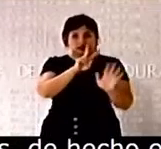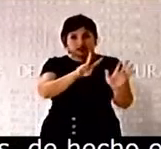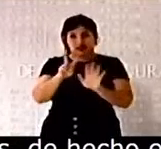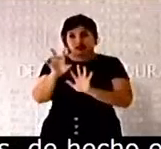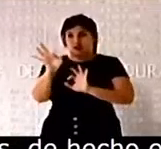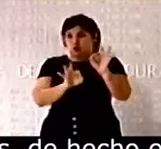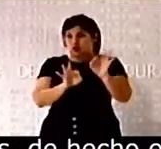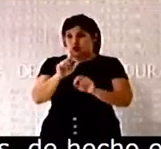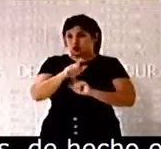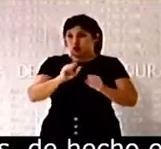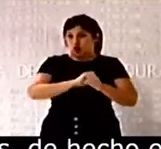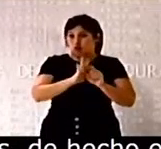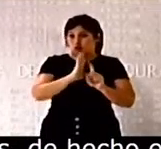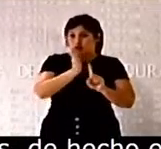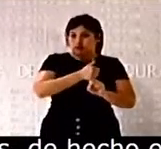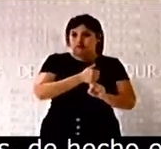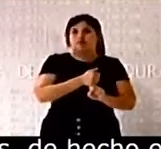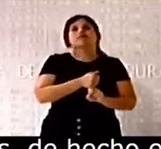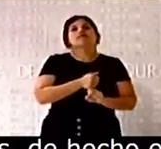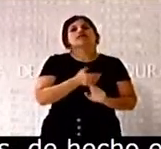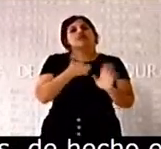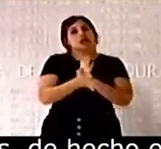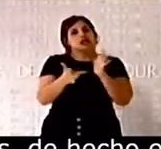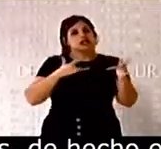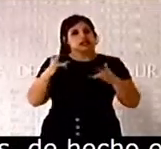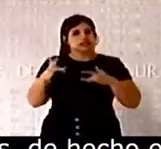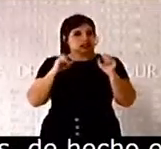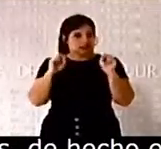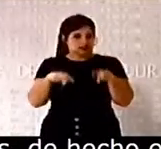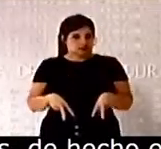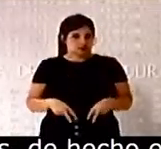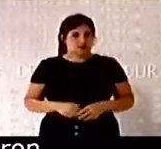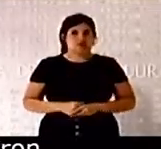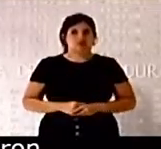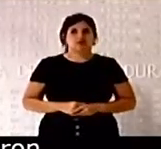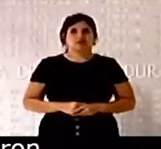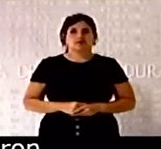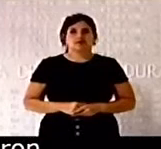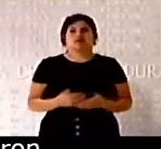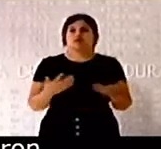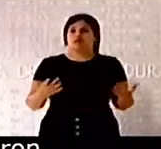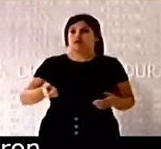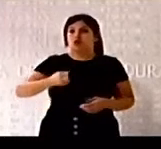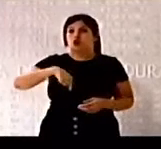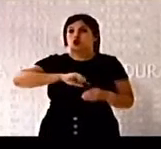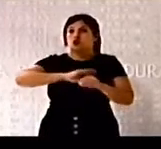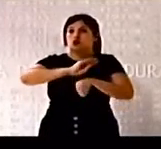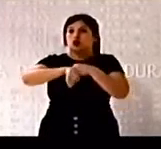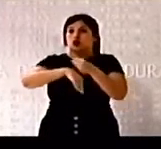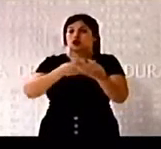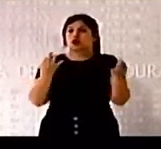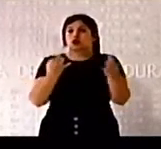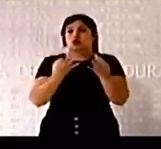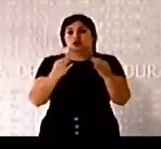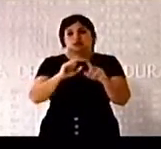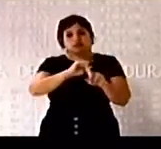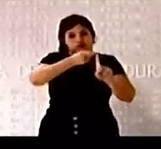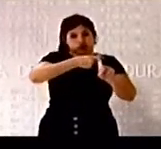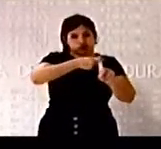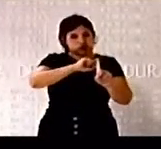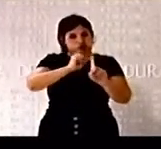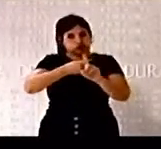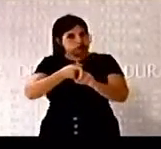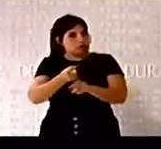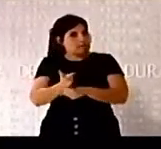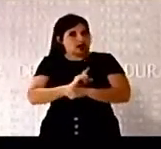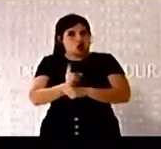diagnosticados fueron asintomáticos. Si estamos diagnosticando de forma de forma tan precoz